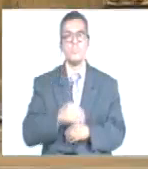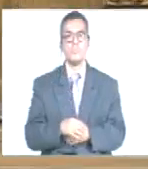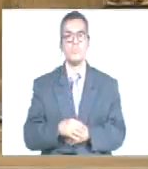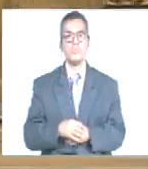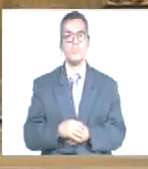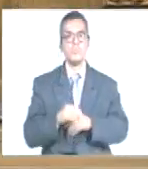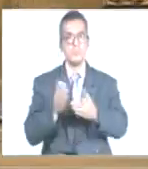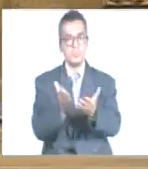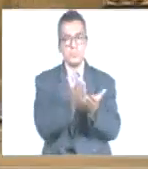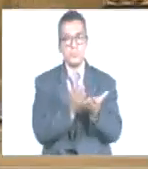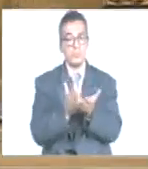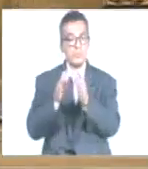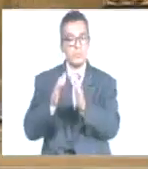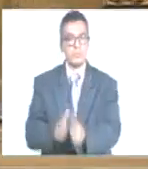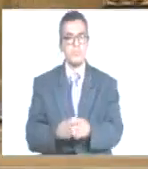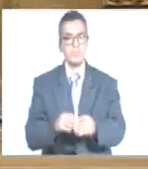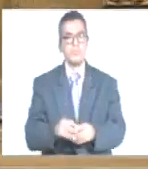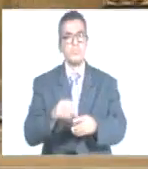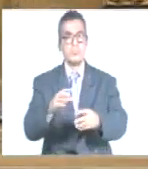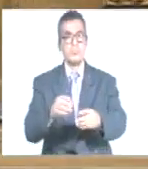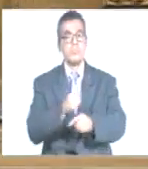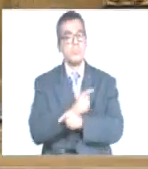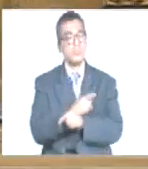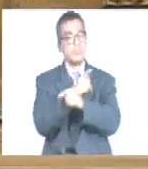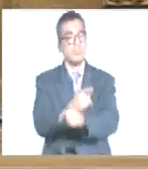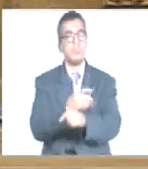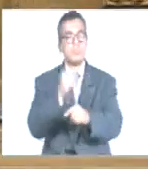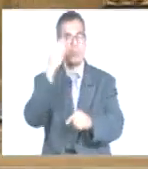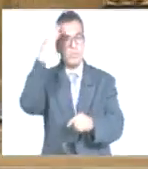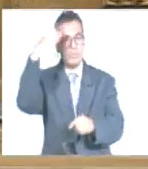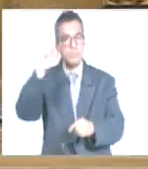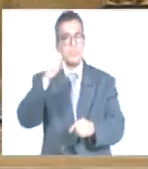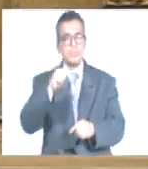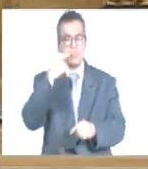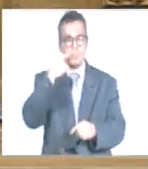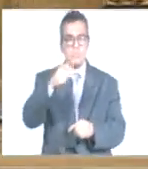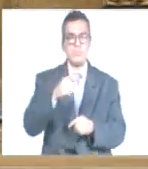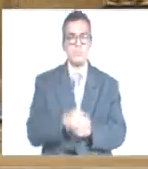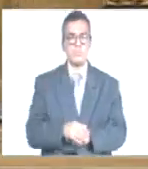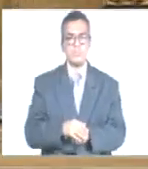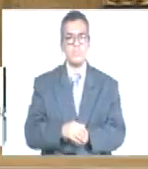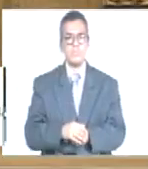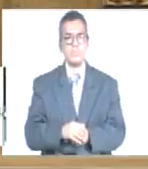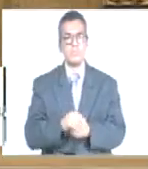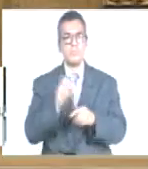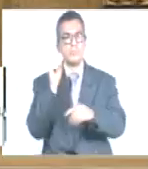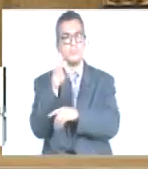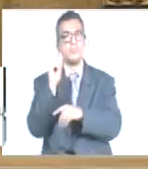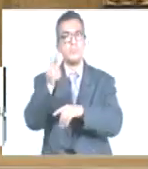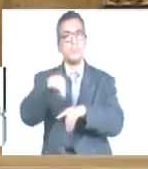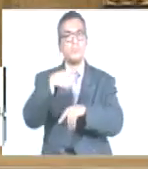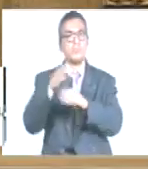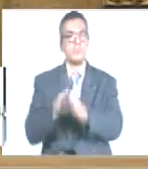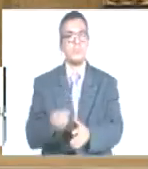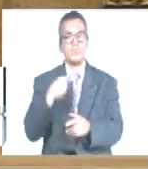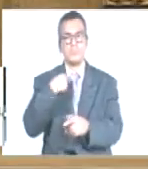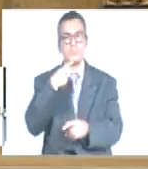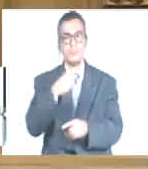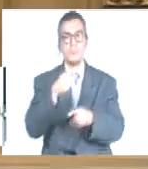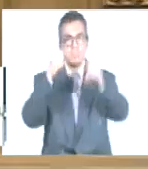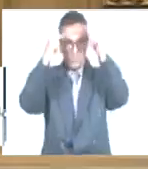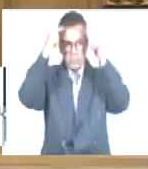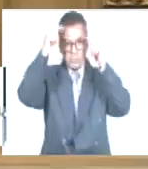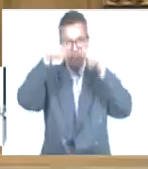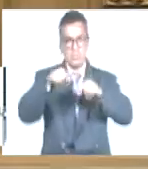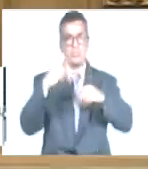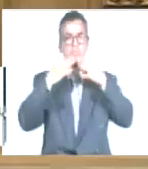Joven estudiante, un abogado brillante, digno de admirar, un parlamentario tal como lo diría el comandante Hugo